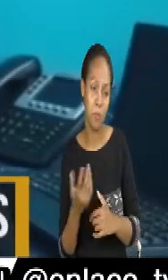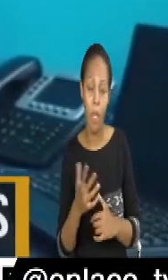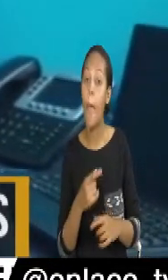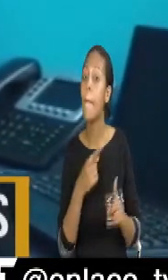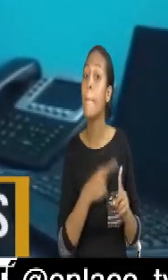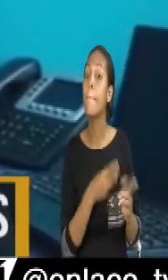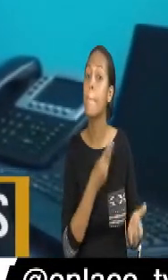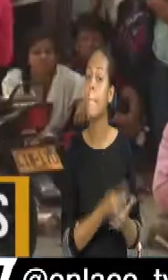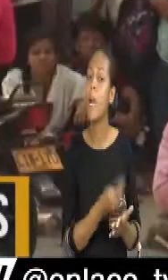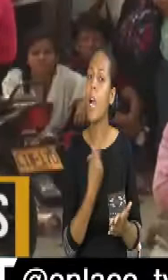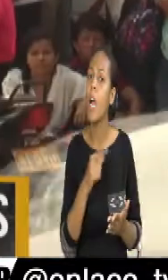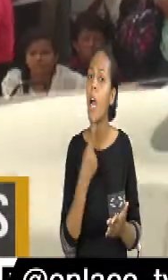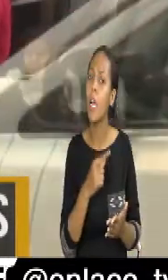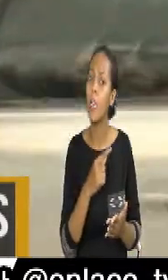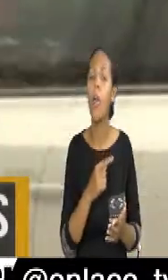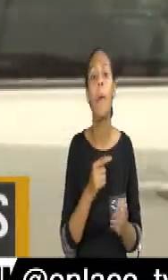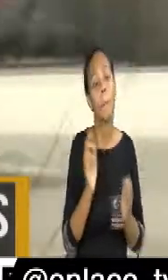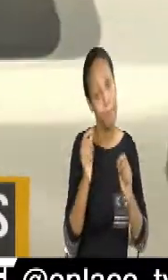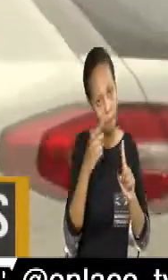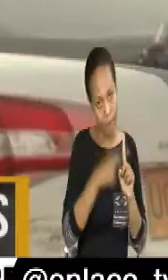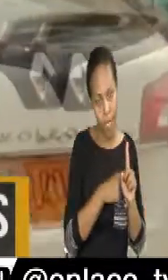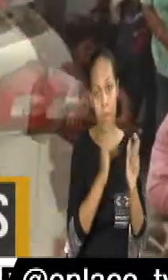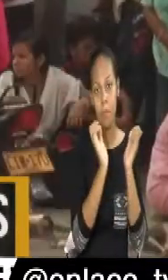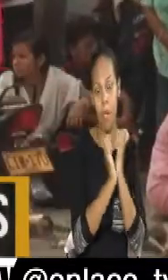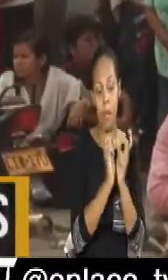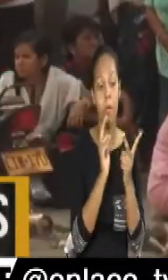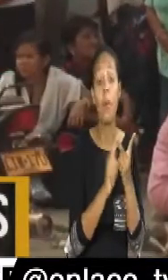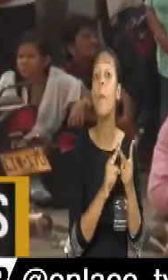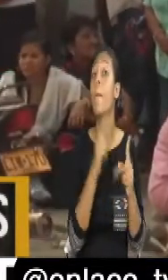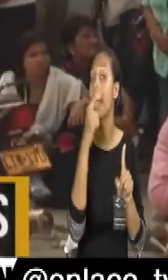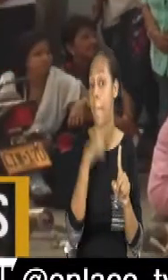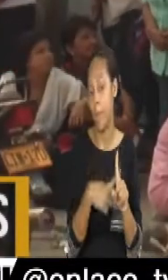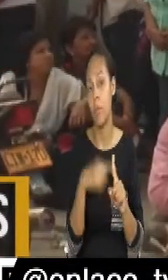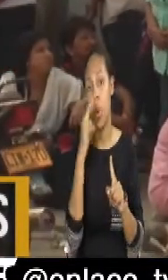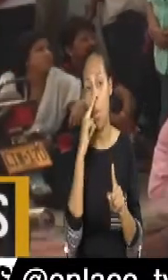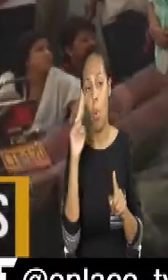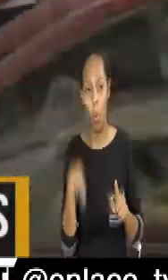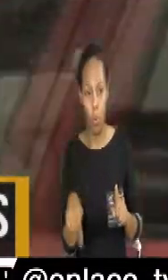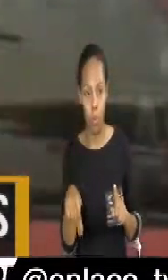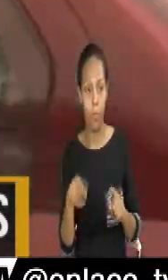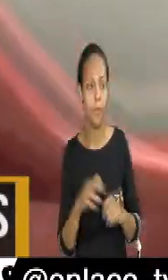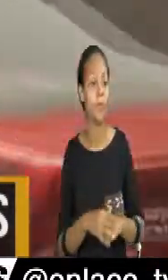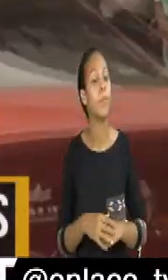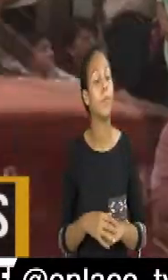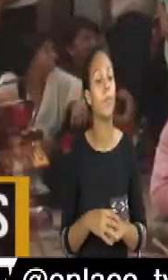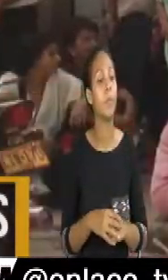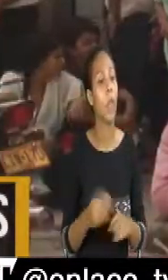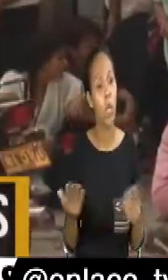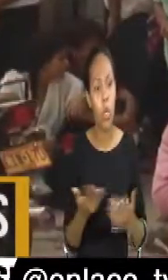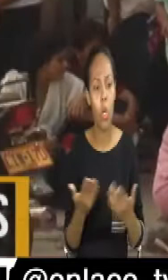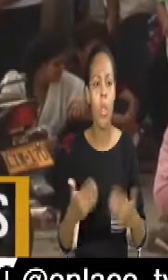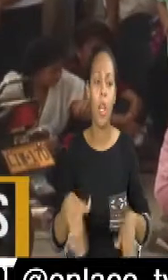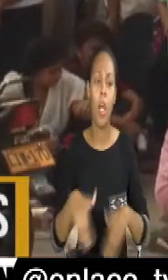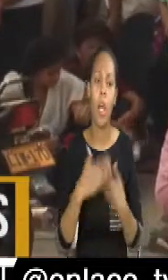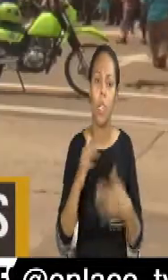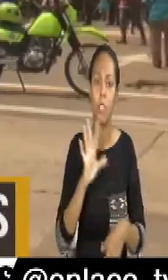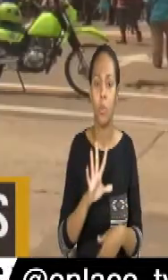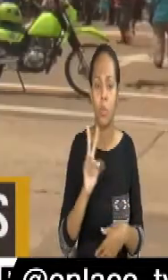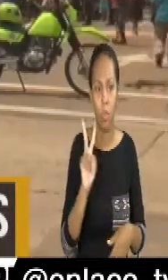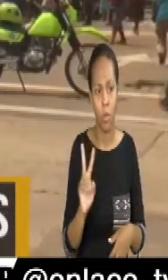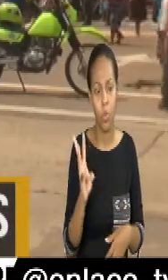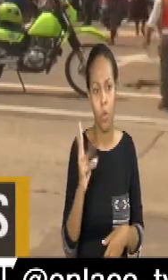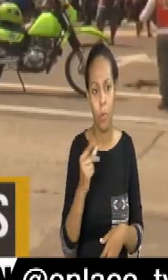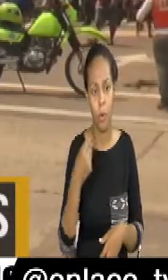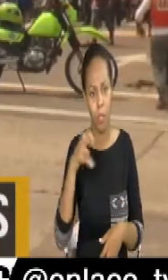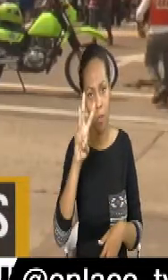del 2017. Los puntos establecidos para el pago de los subsidios son los siguientes: calle 52, número